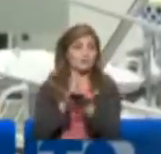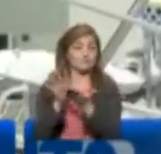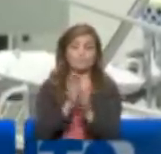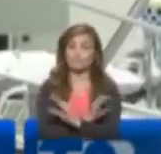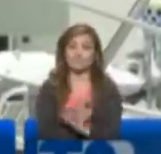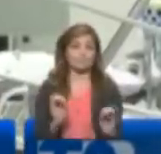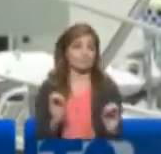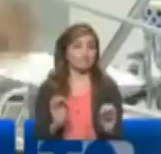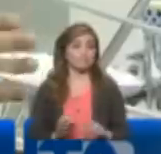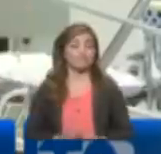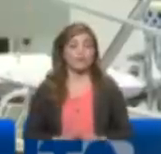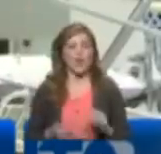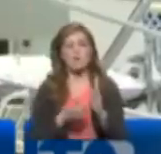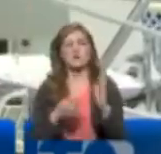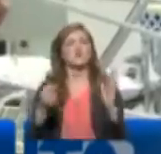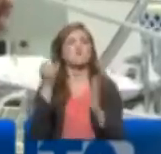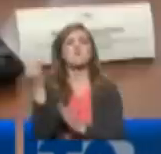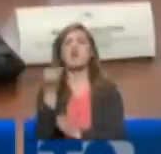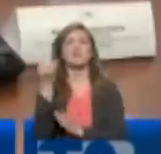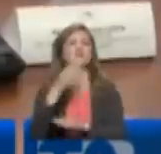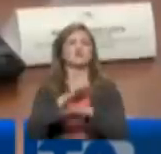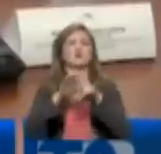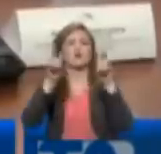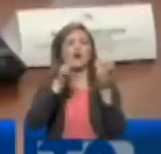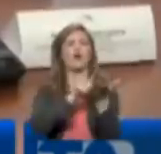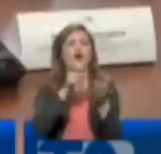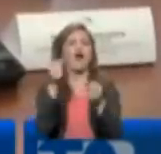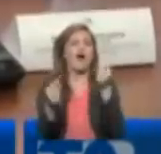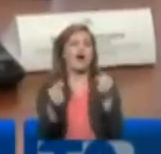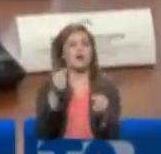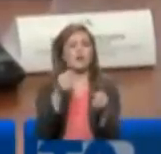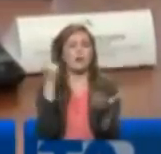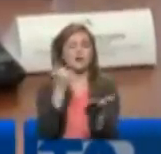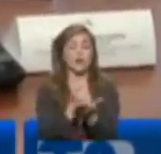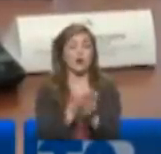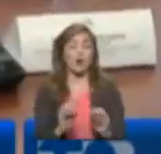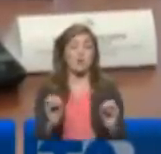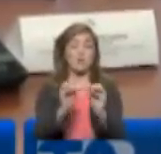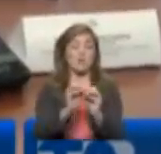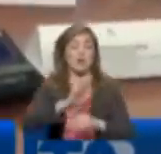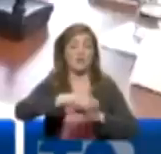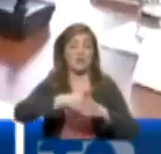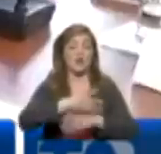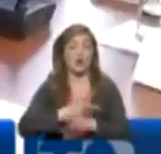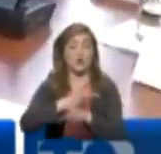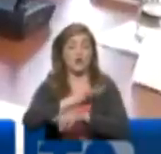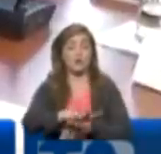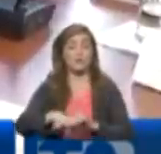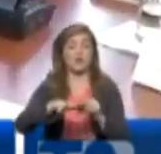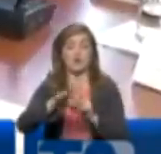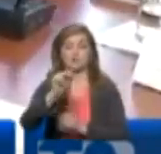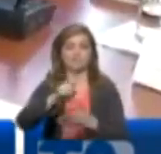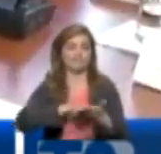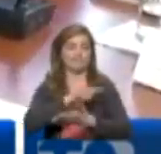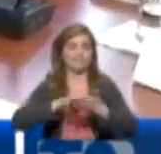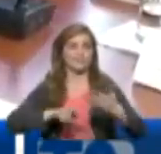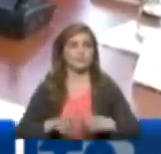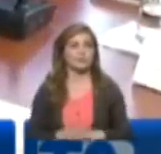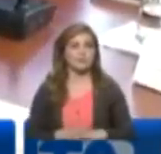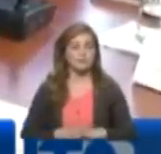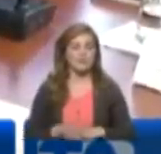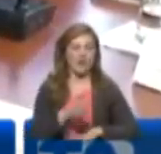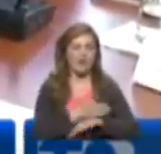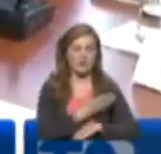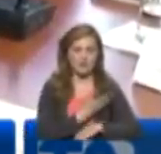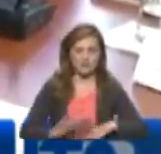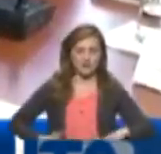comisión continúa con su trabajo legislativa pese al anuncio del primer mandatario en su informe a la nación sobre la eliminación del impuesto